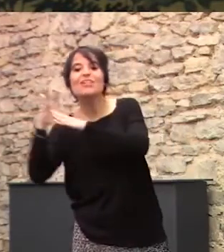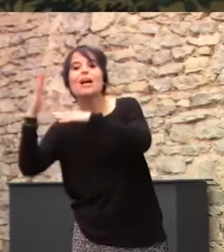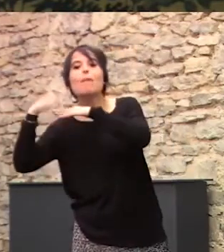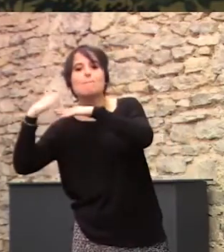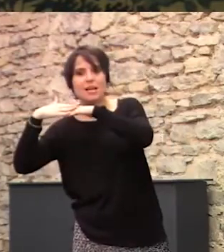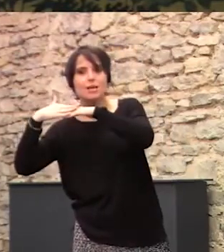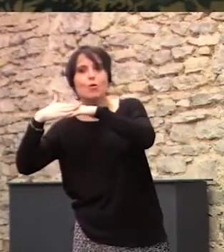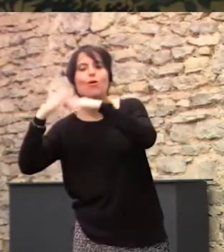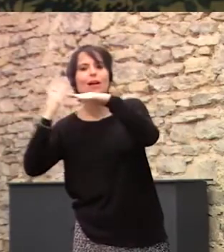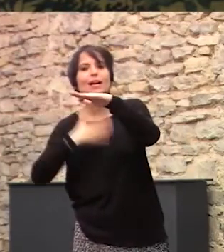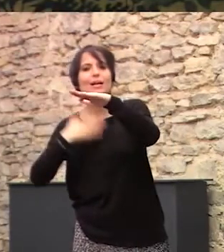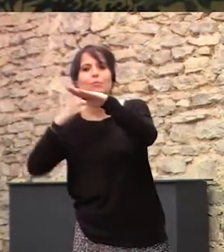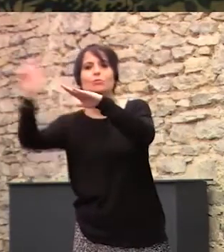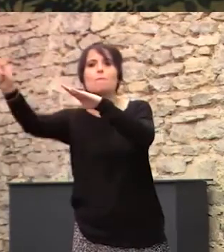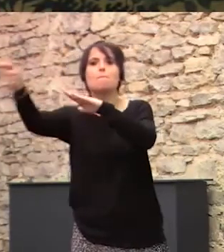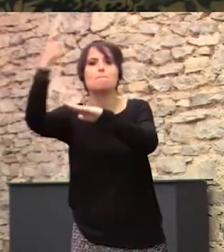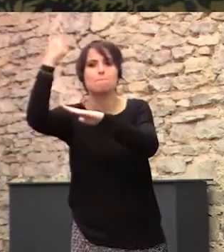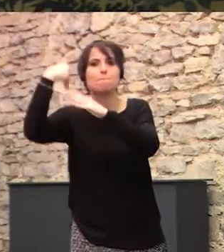ir más allá.